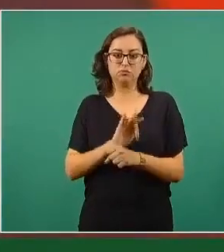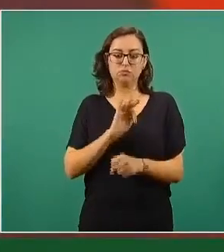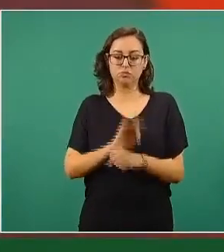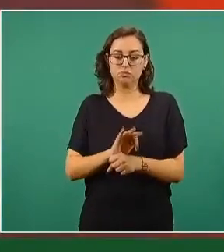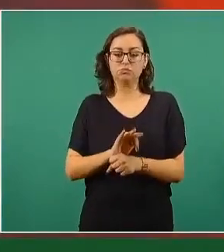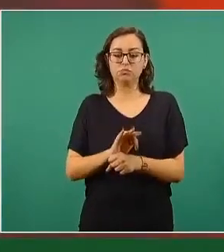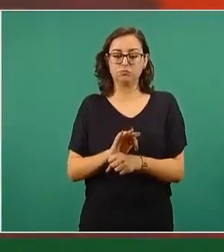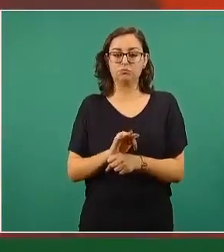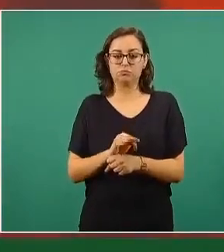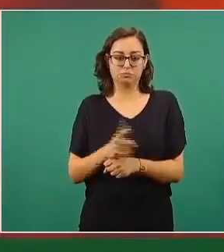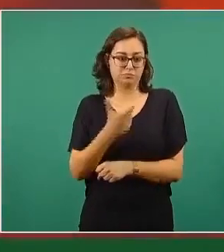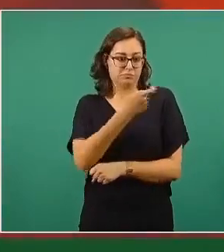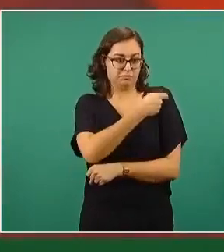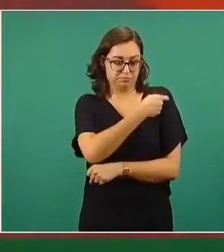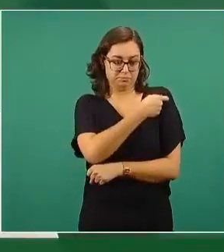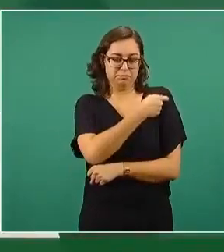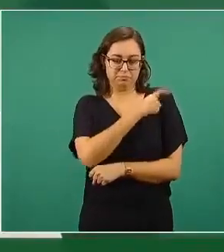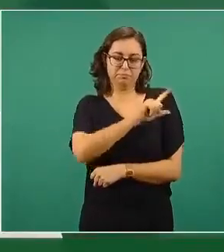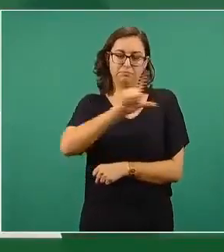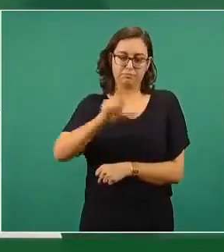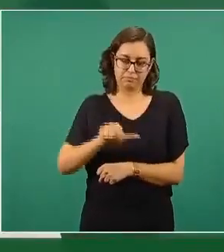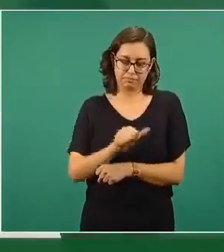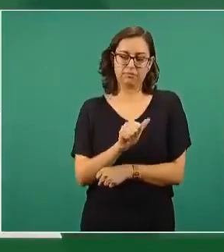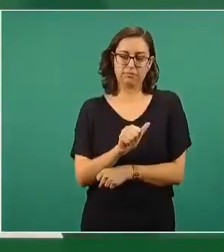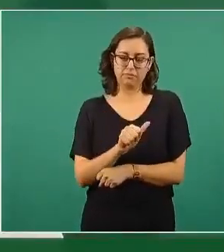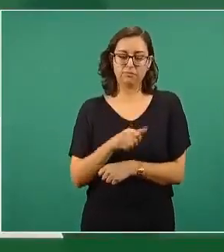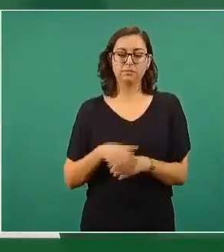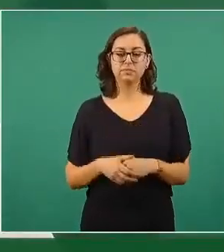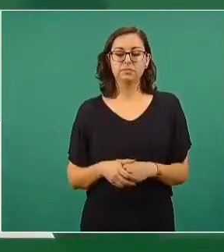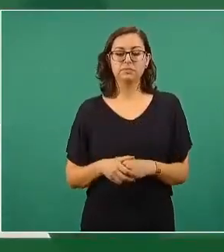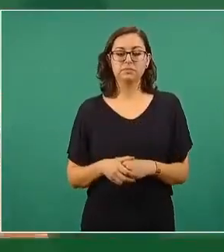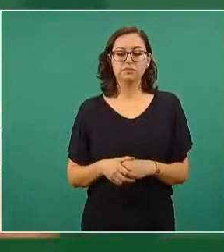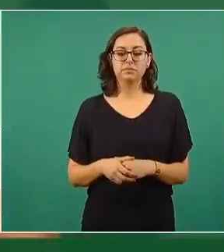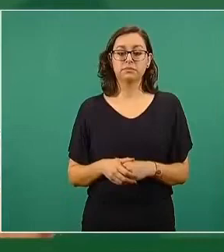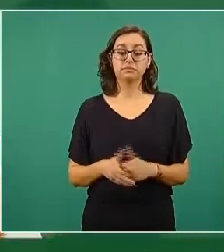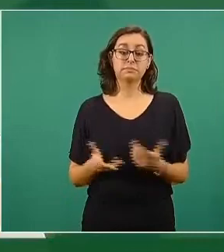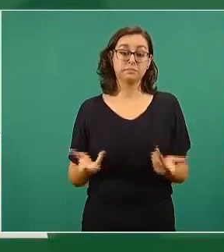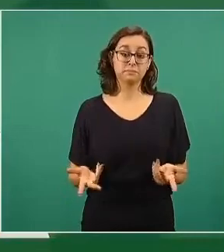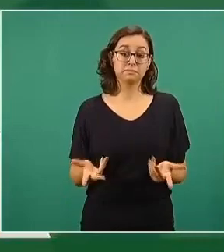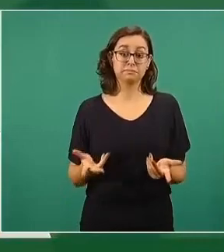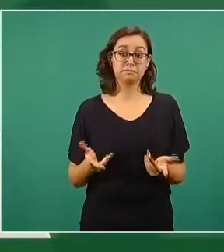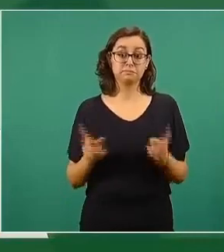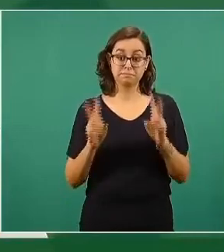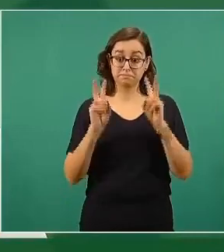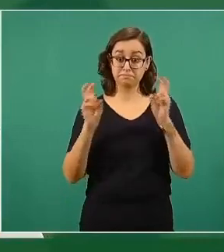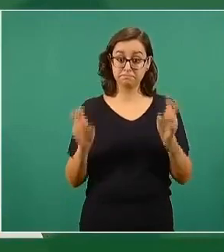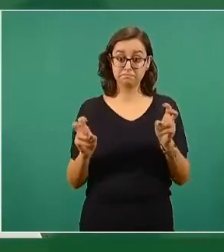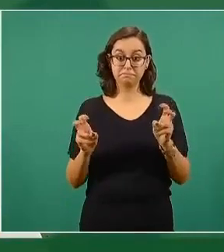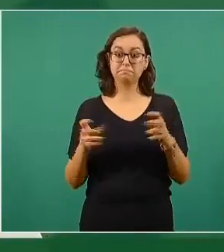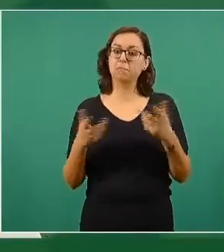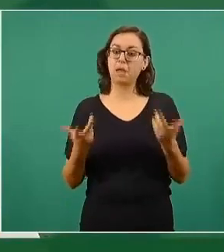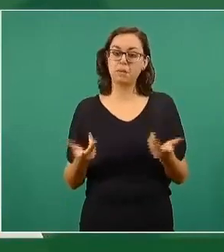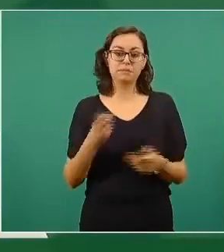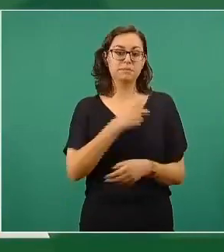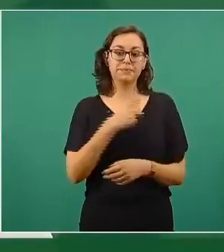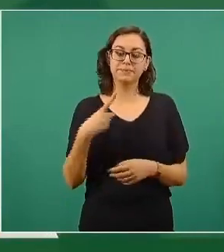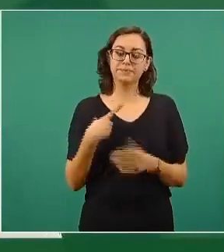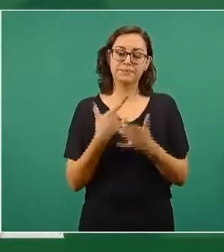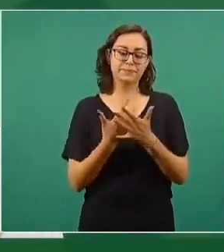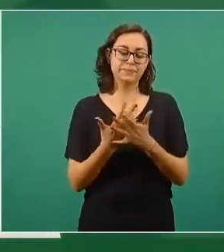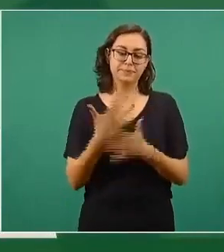defensas, después de completar los esquemas de vacunación. Entonces, la regla general será esperar al menos 15